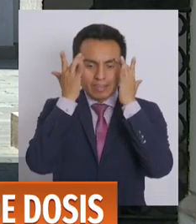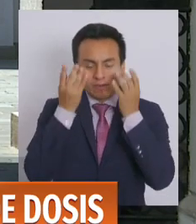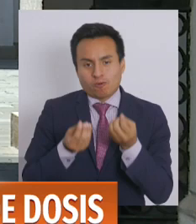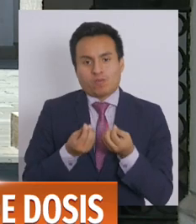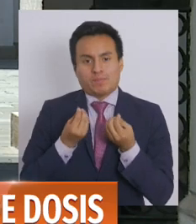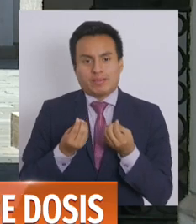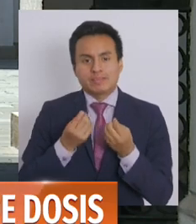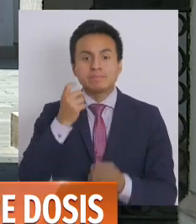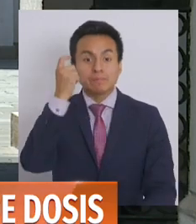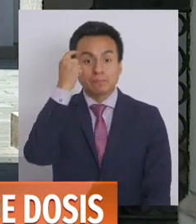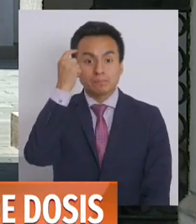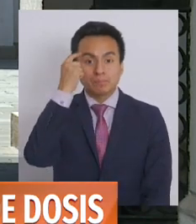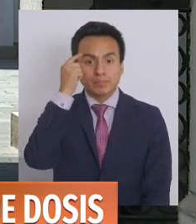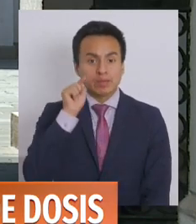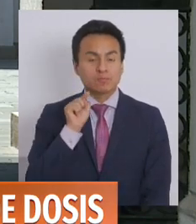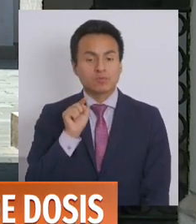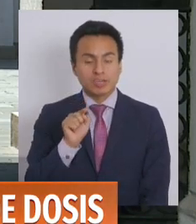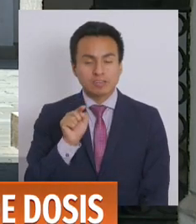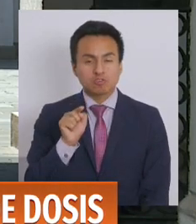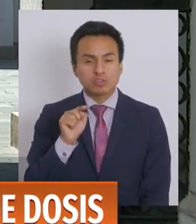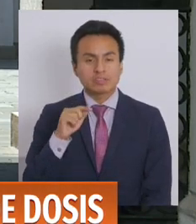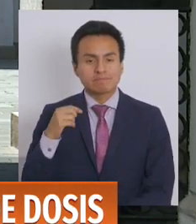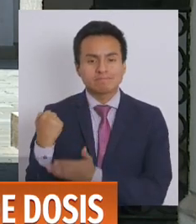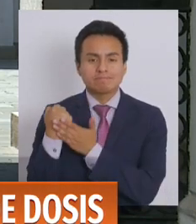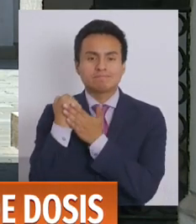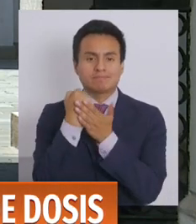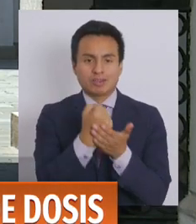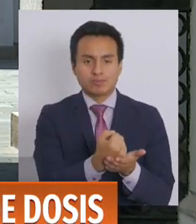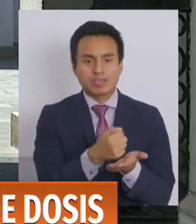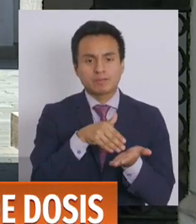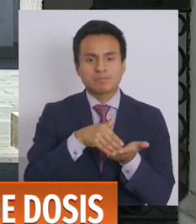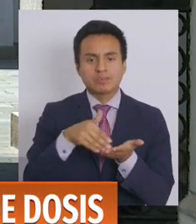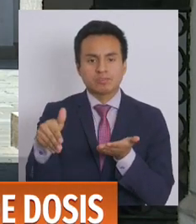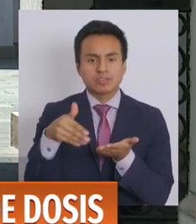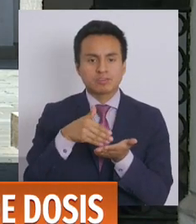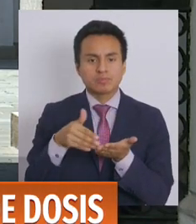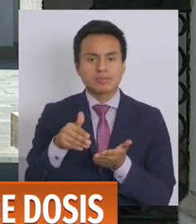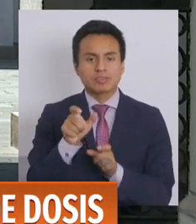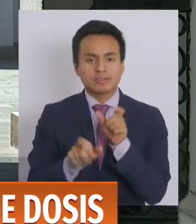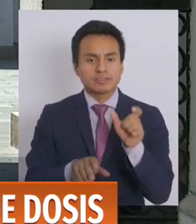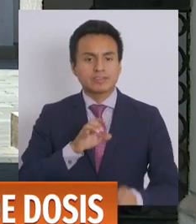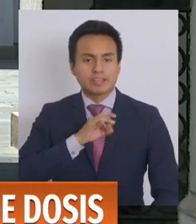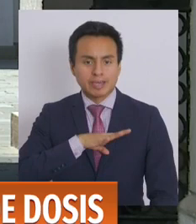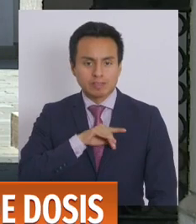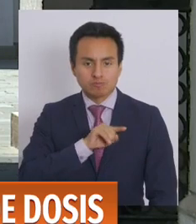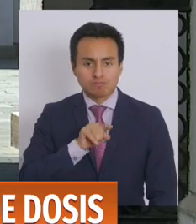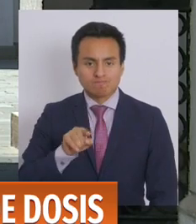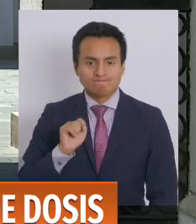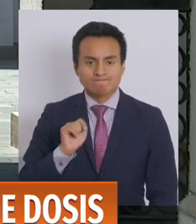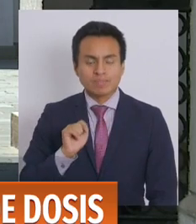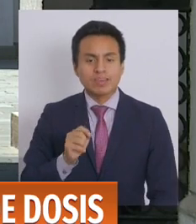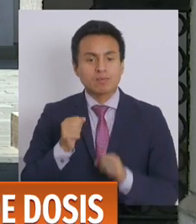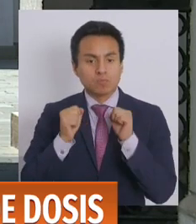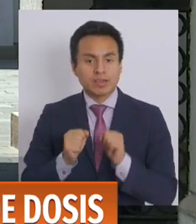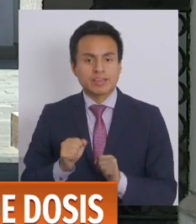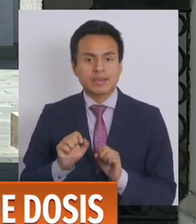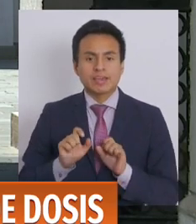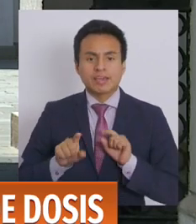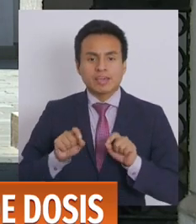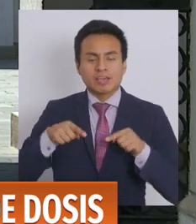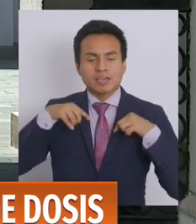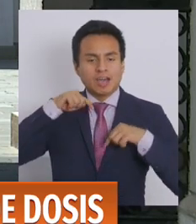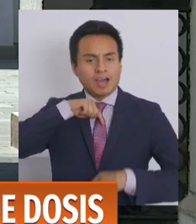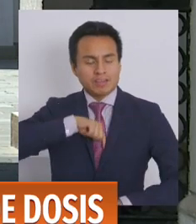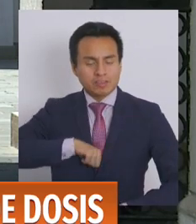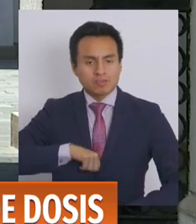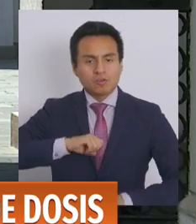obviamente pensando en que esto va a ir en ayuda de millones de compatriotas que van a poder tener inmunidad en